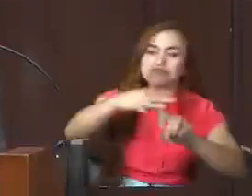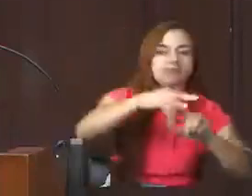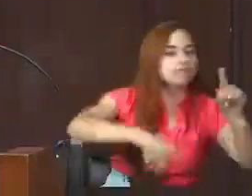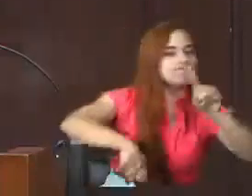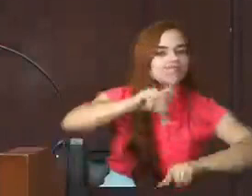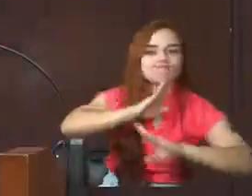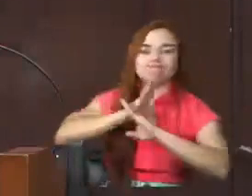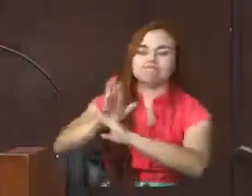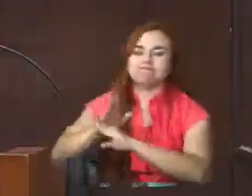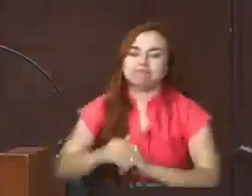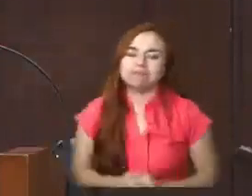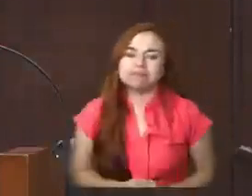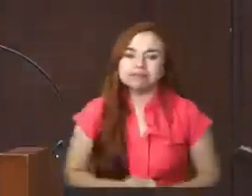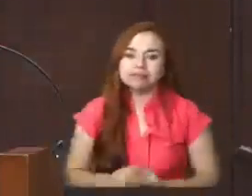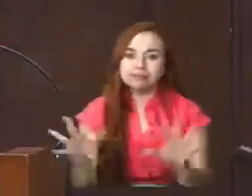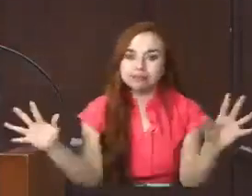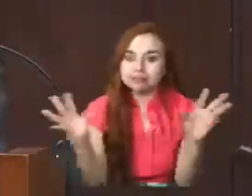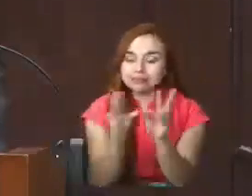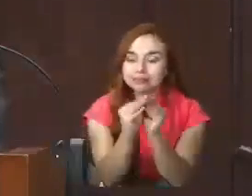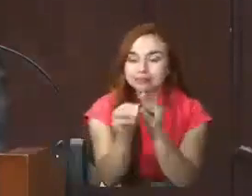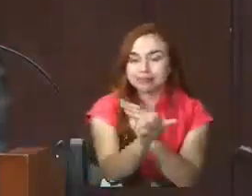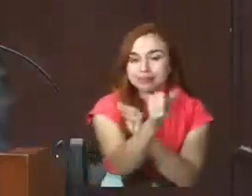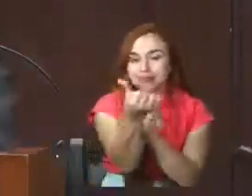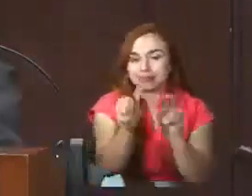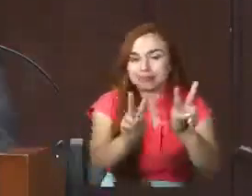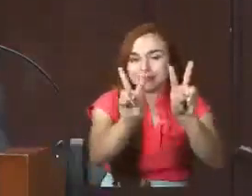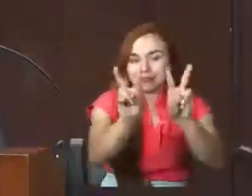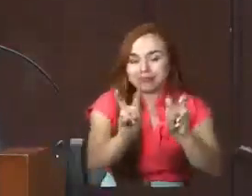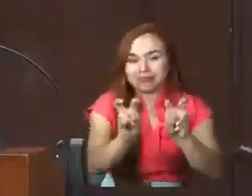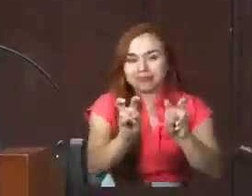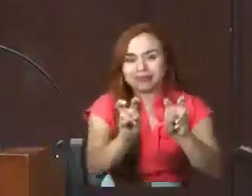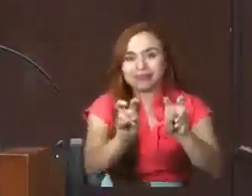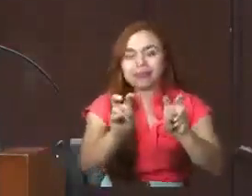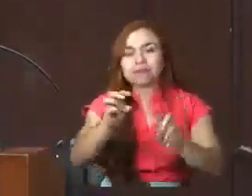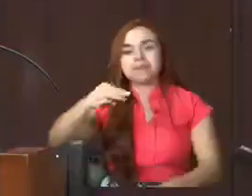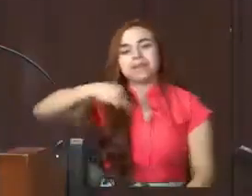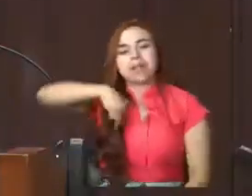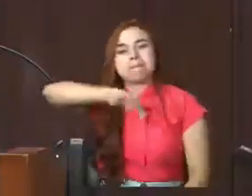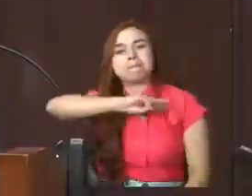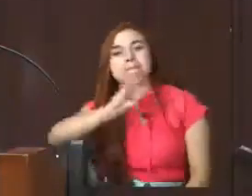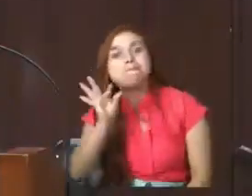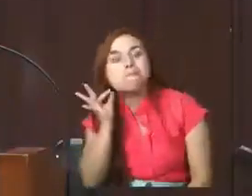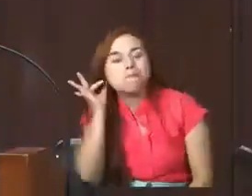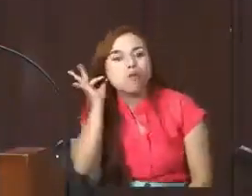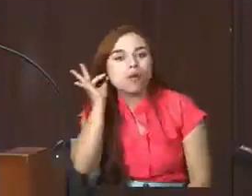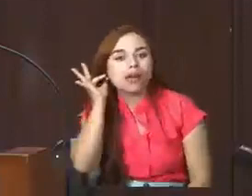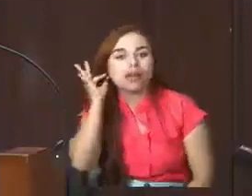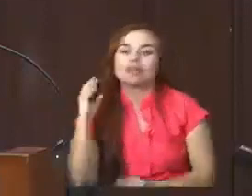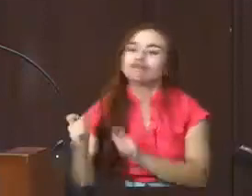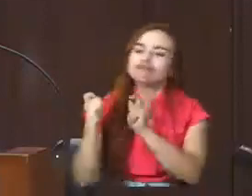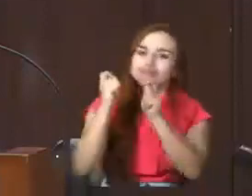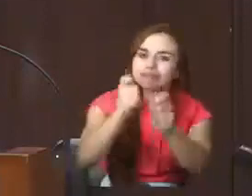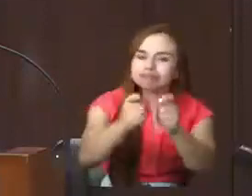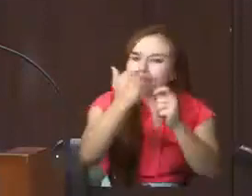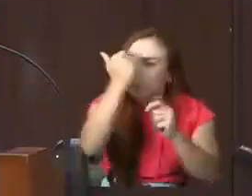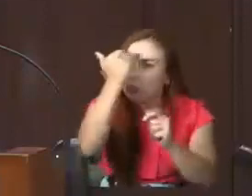dicta otras disposiciones, como una aspiración de un sector importante y determinante de la vida